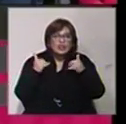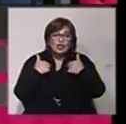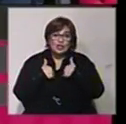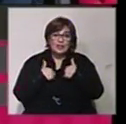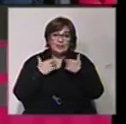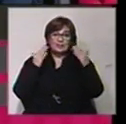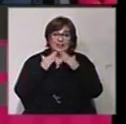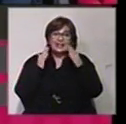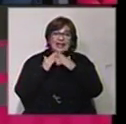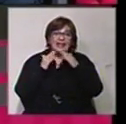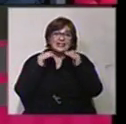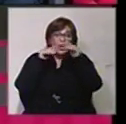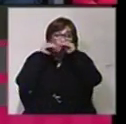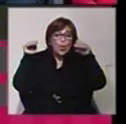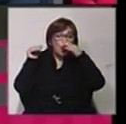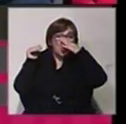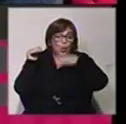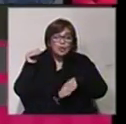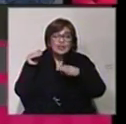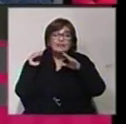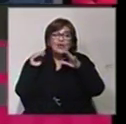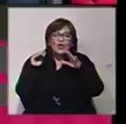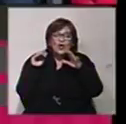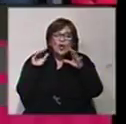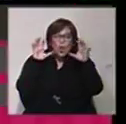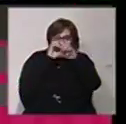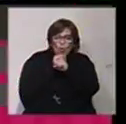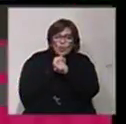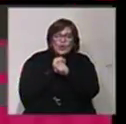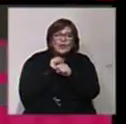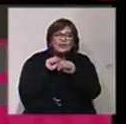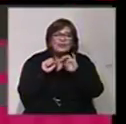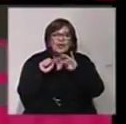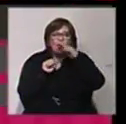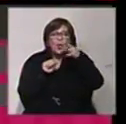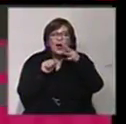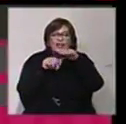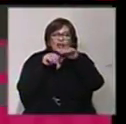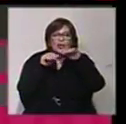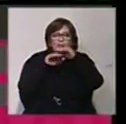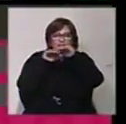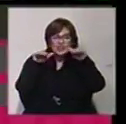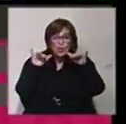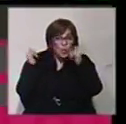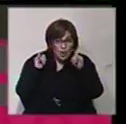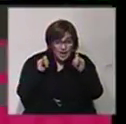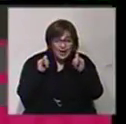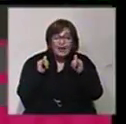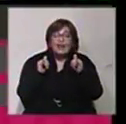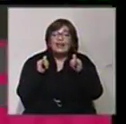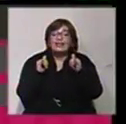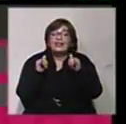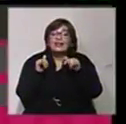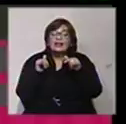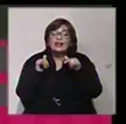el último piso. Todo. Bueno, medio en penumbra, y detrás estaban todos conspirando. Ahí. El cuarto piso teniendo. Del auditorio está dedicado a juegos de rol, ¿no? Está dedicado a toda la